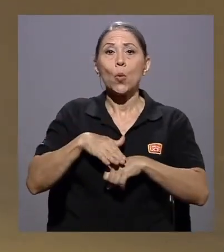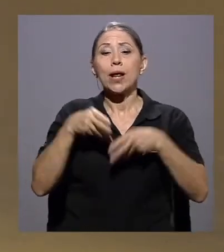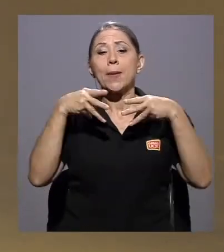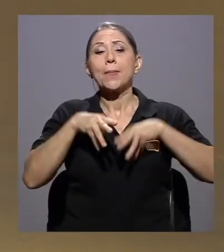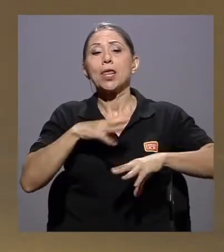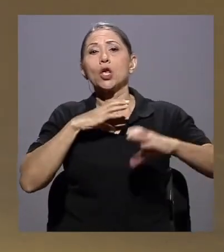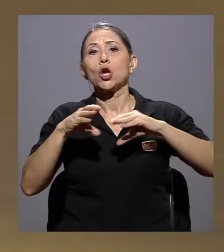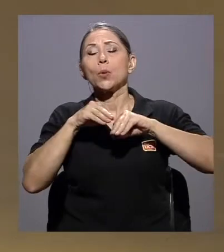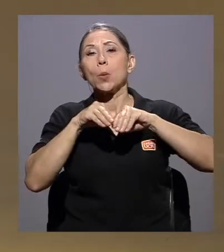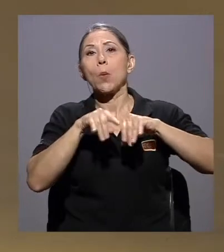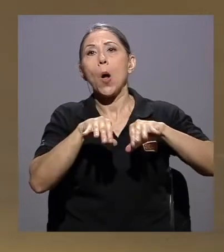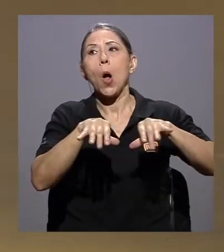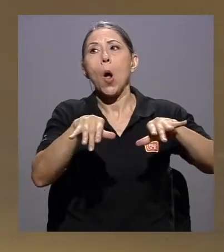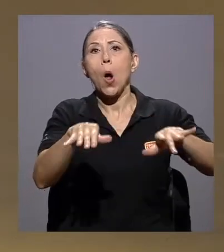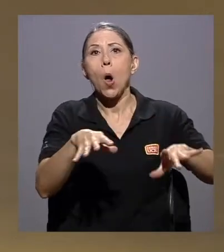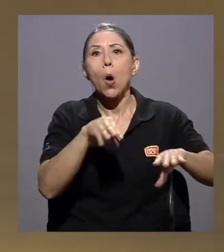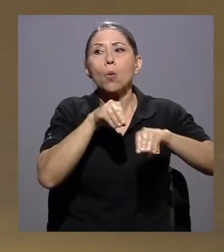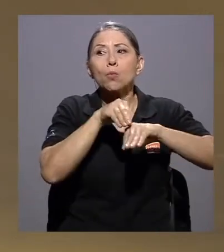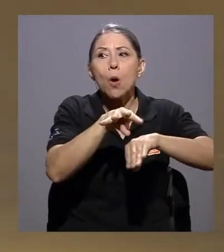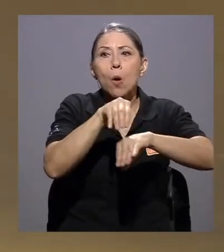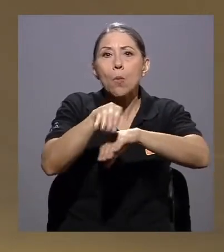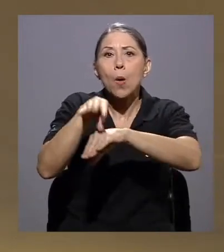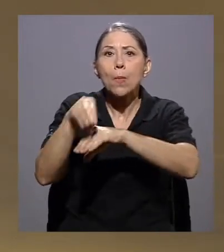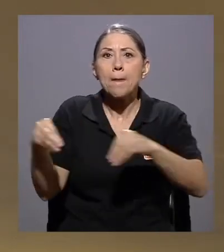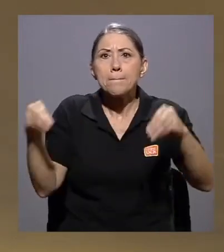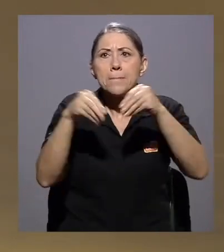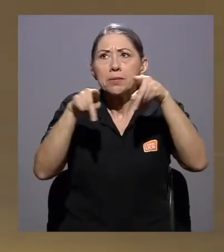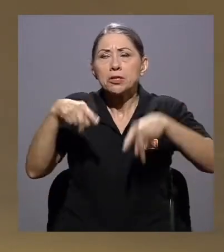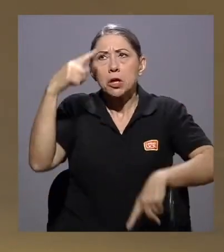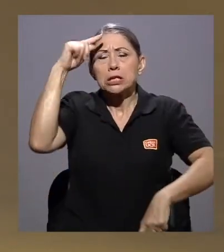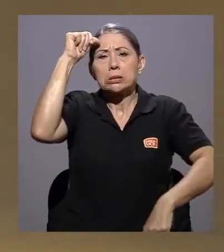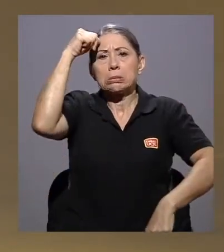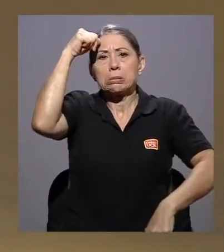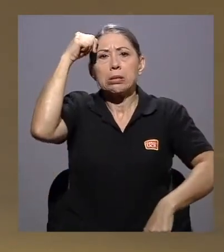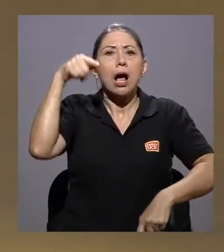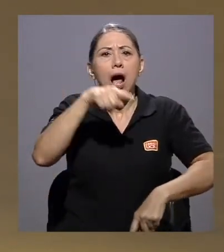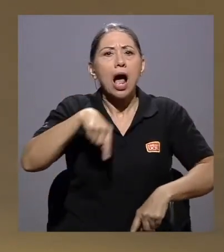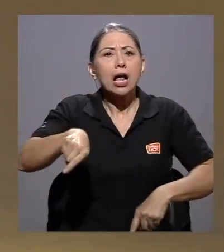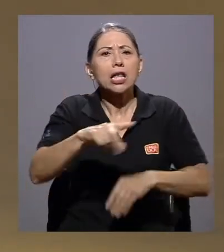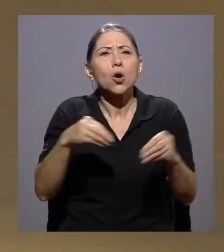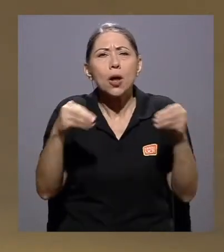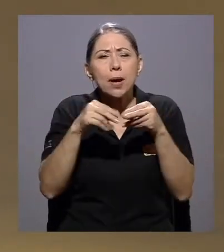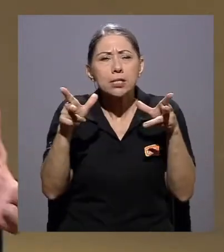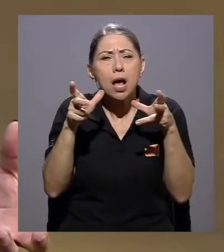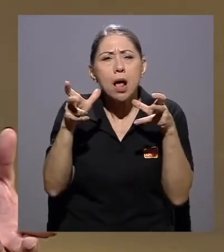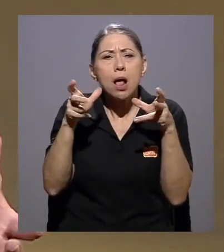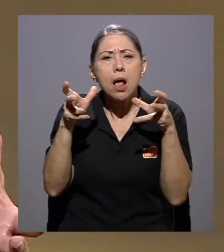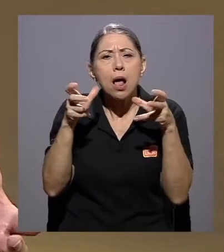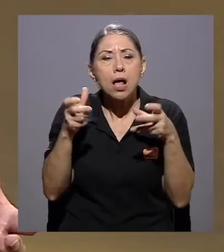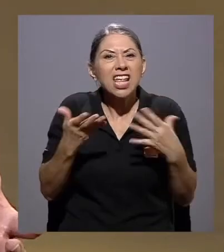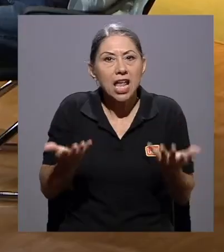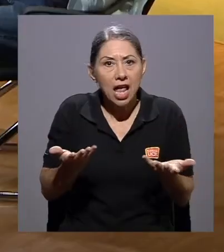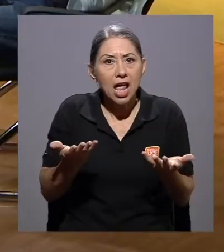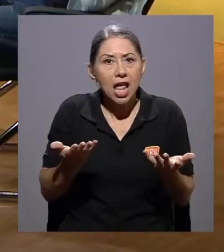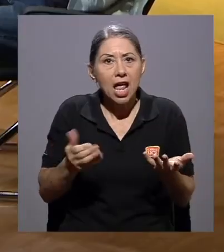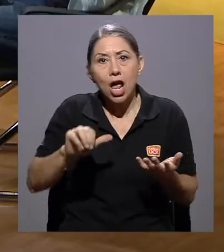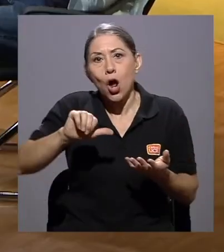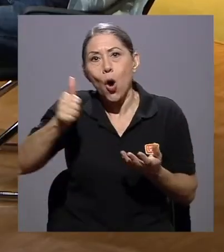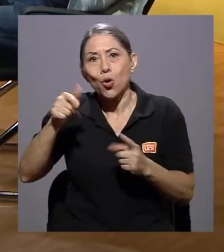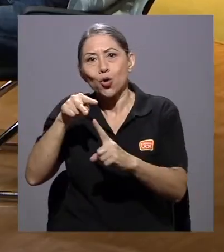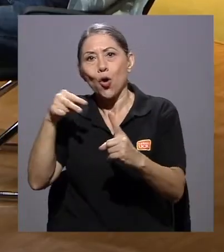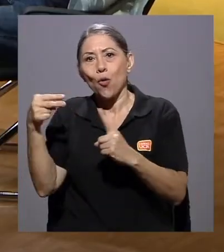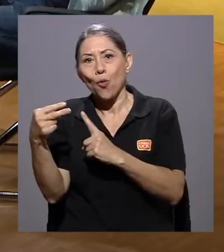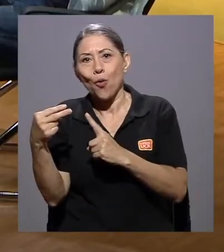porque parece que hay un discurso mediático, el que más resonancia tiene termina siendo este otro, no precisamente el de